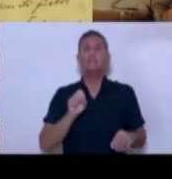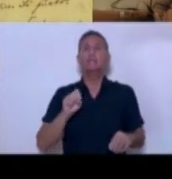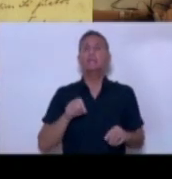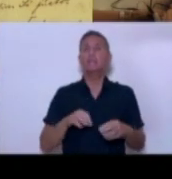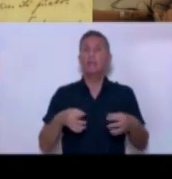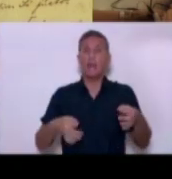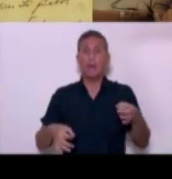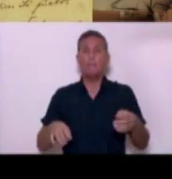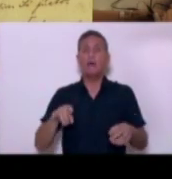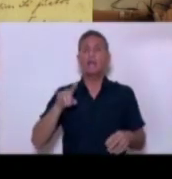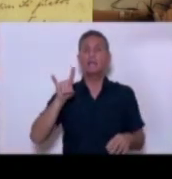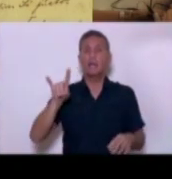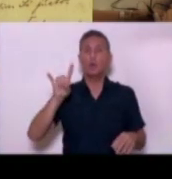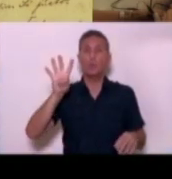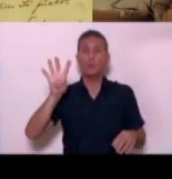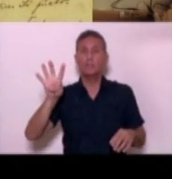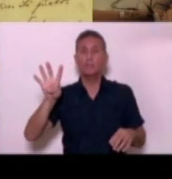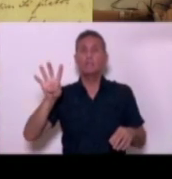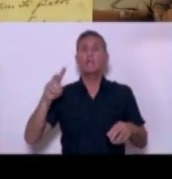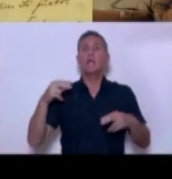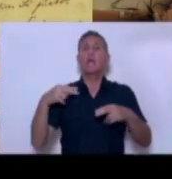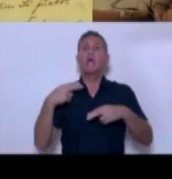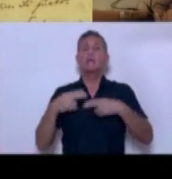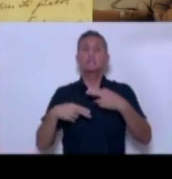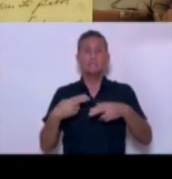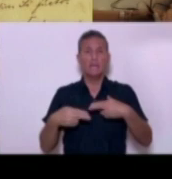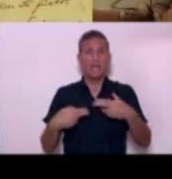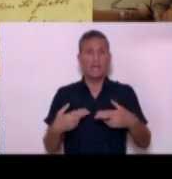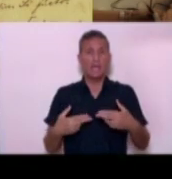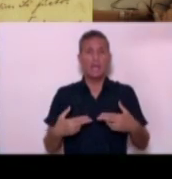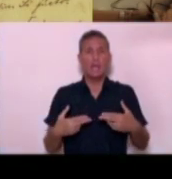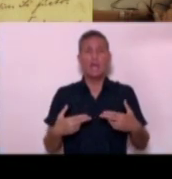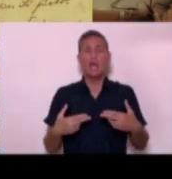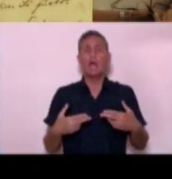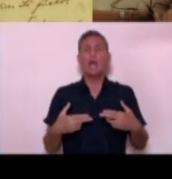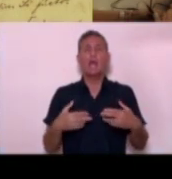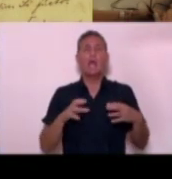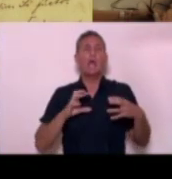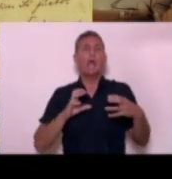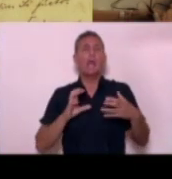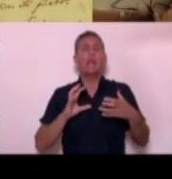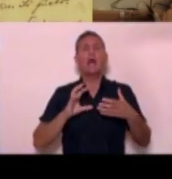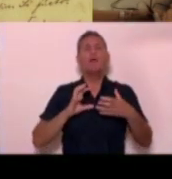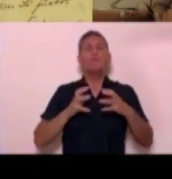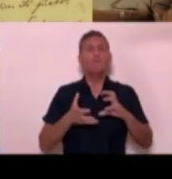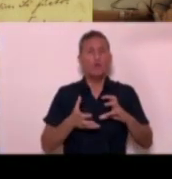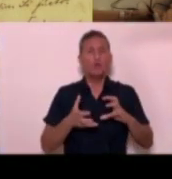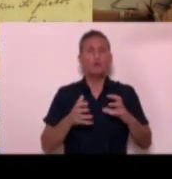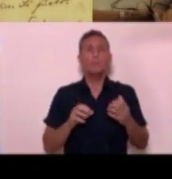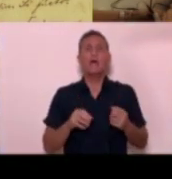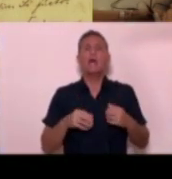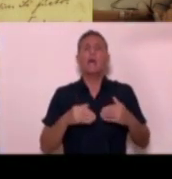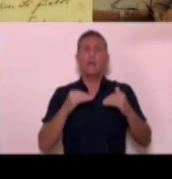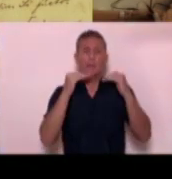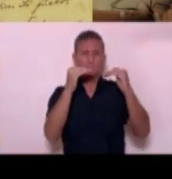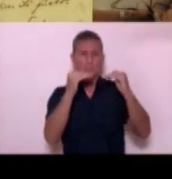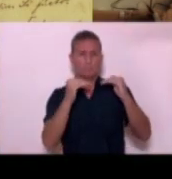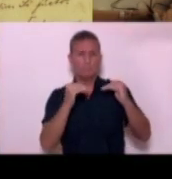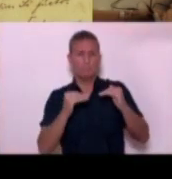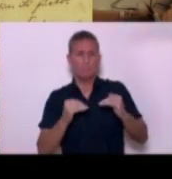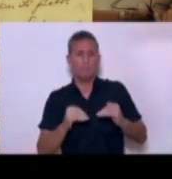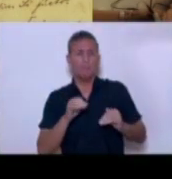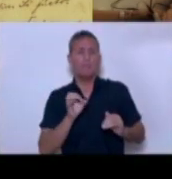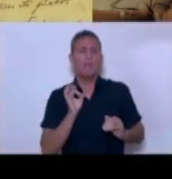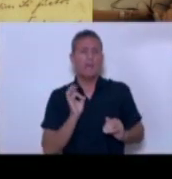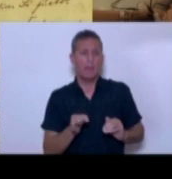a partir de la página 94 se realiza otro análisis con ellas en los que se precisa la estructura